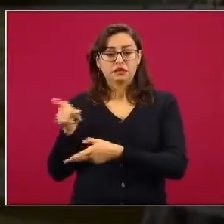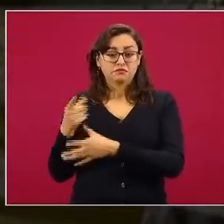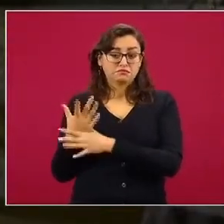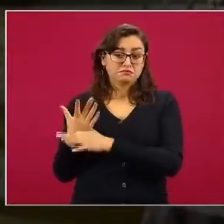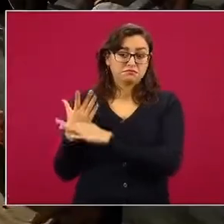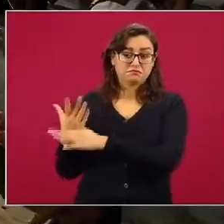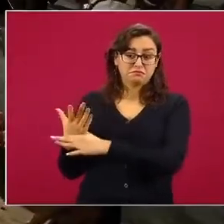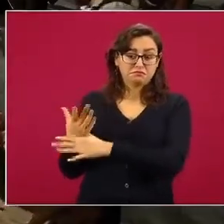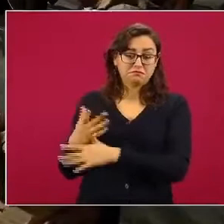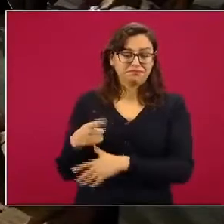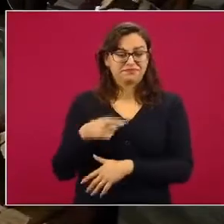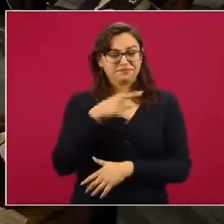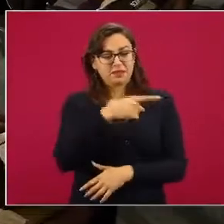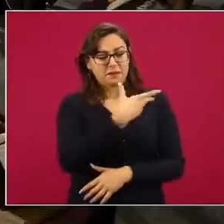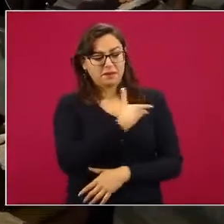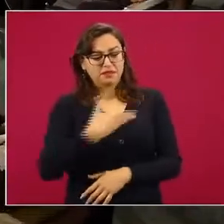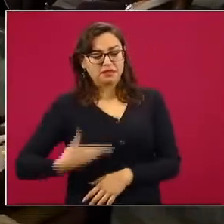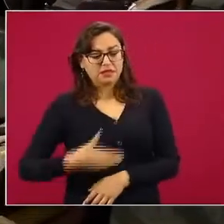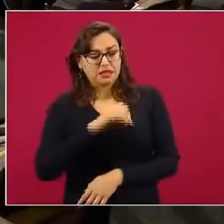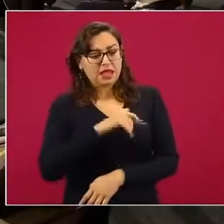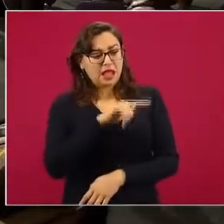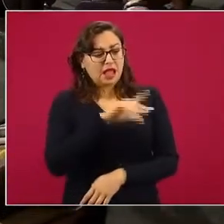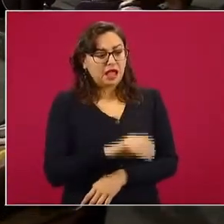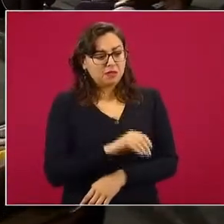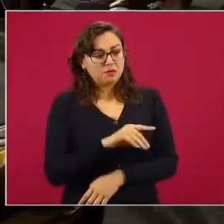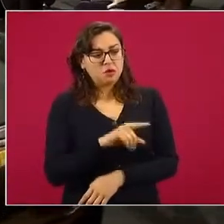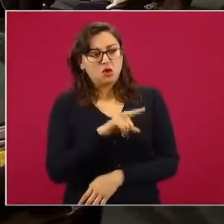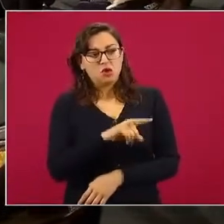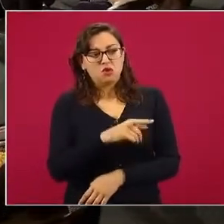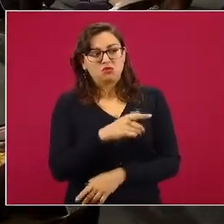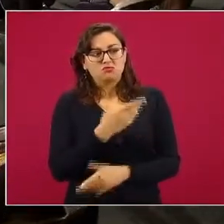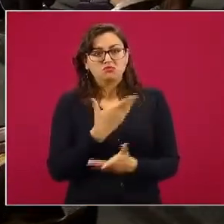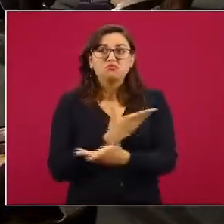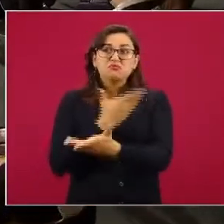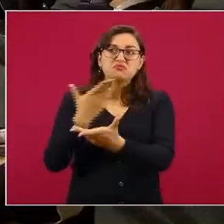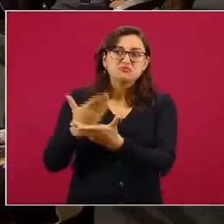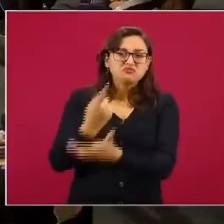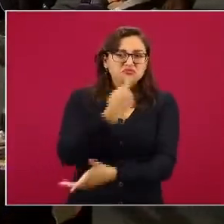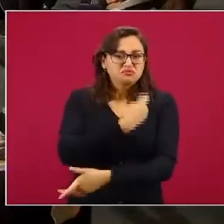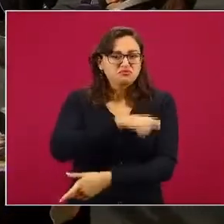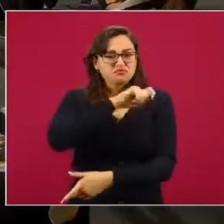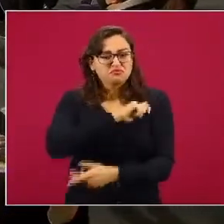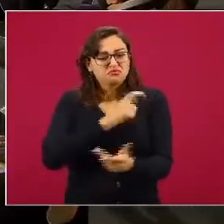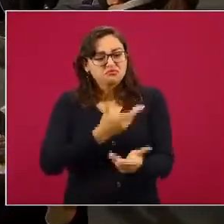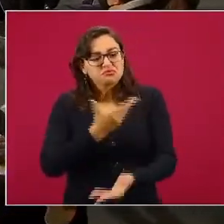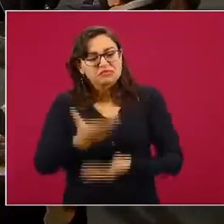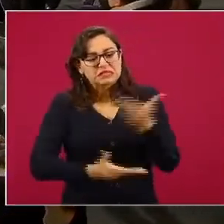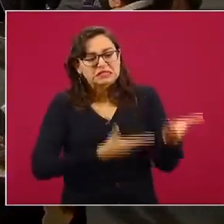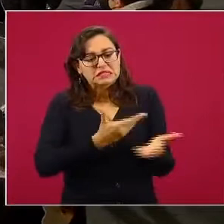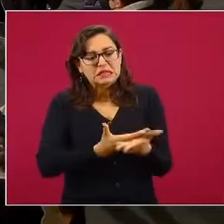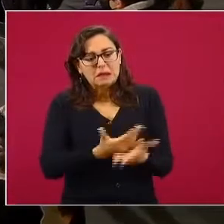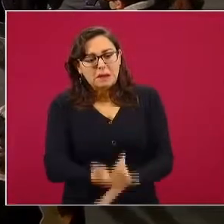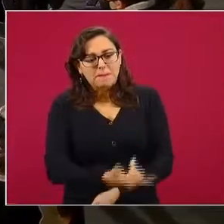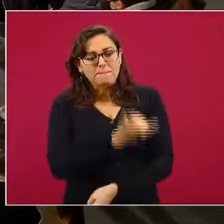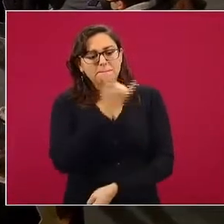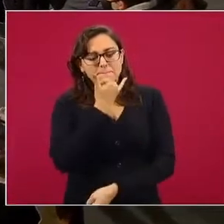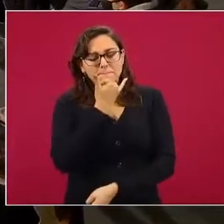varias ocasiones, que España se disculpe por la conquista